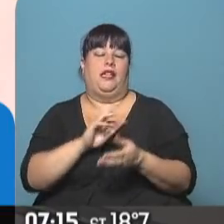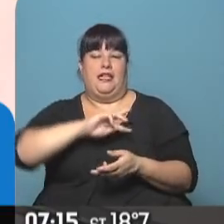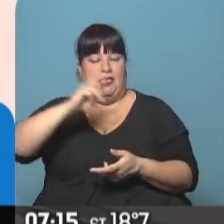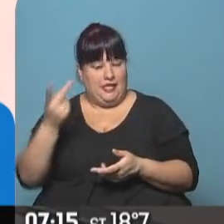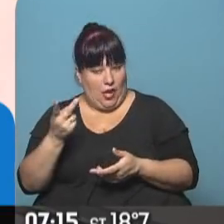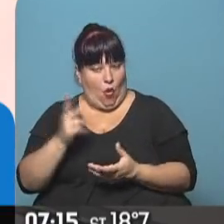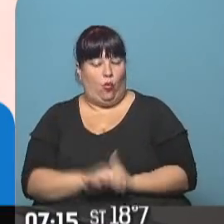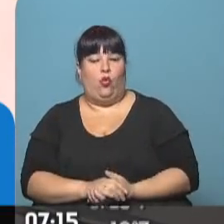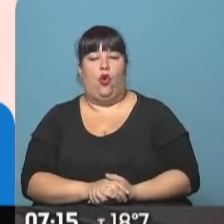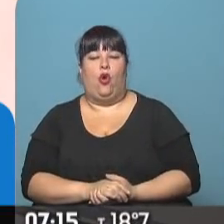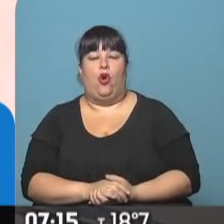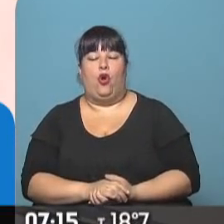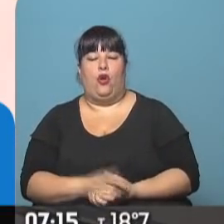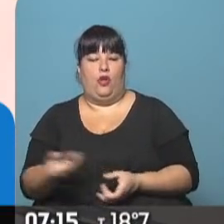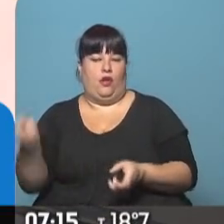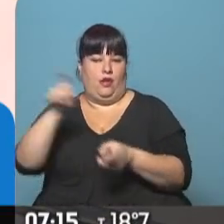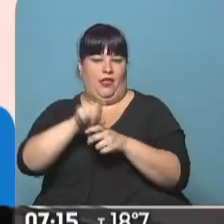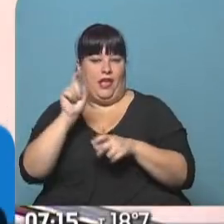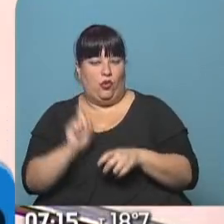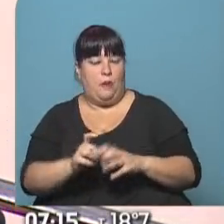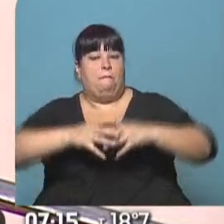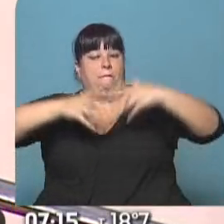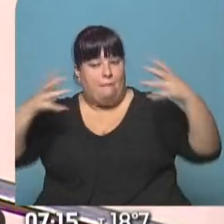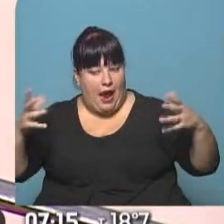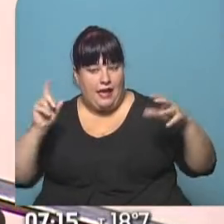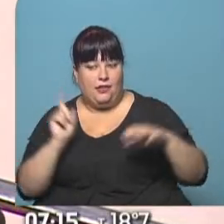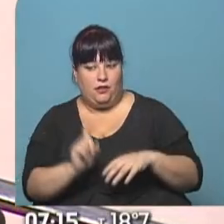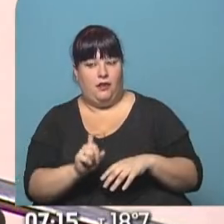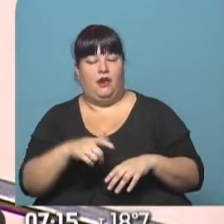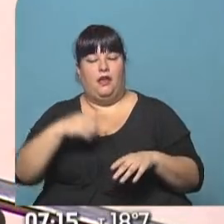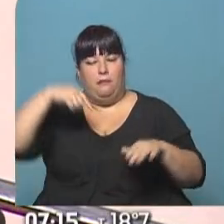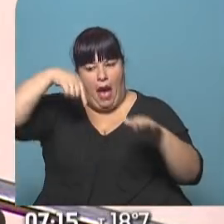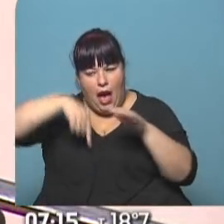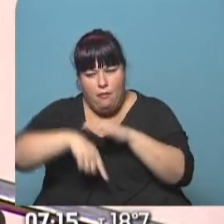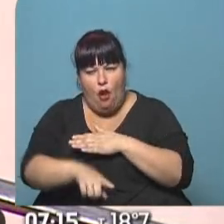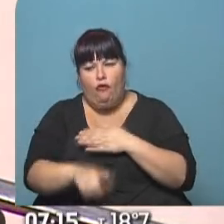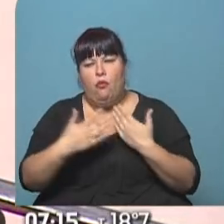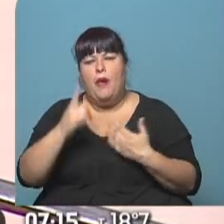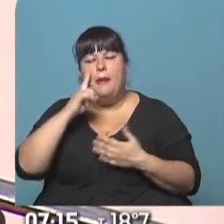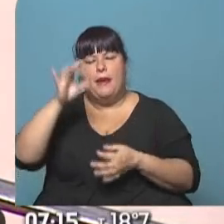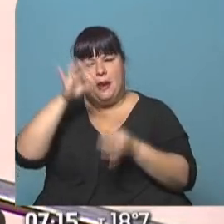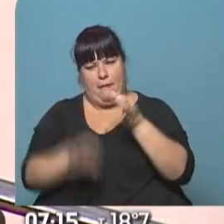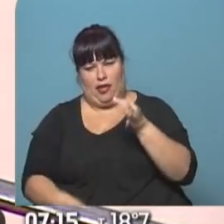segundo vehículo sumergible más voluminoso con mayor profundidad hasta 1000 metros.